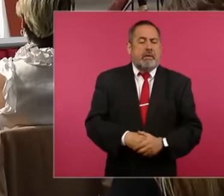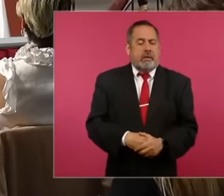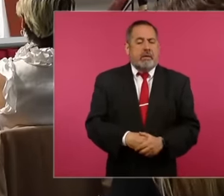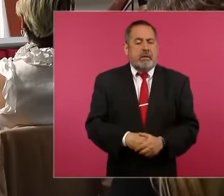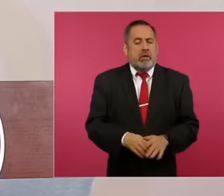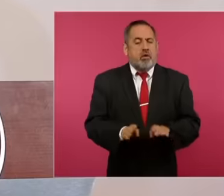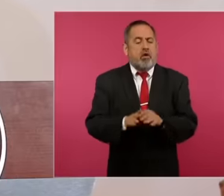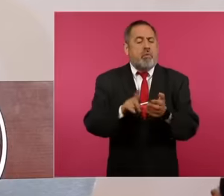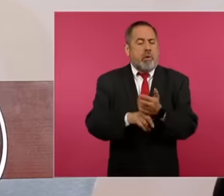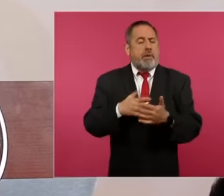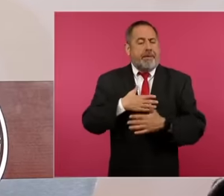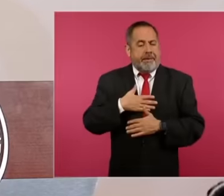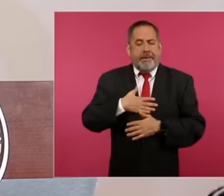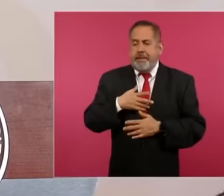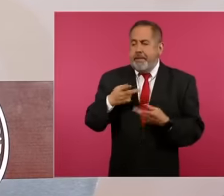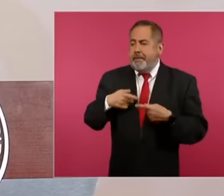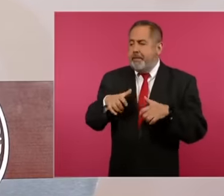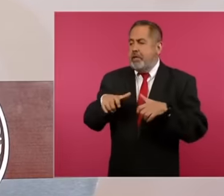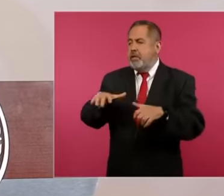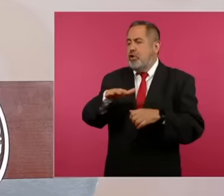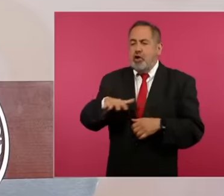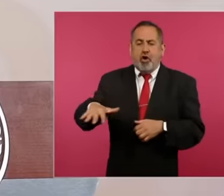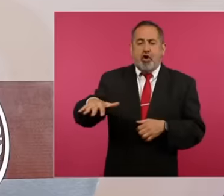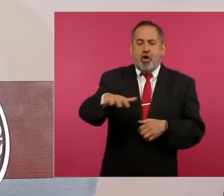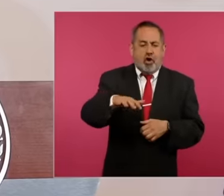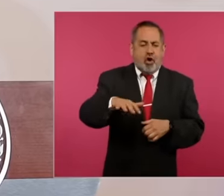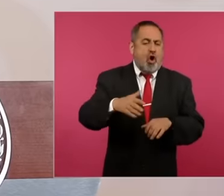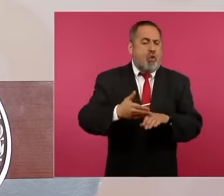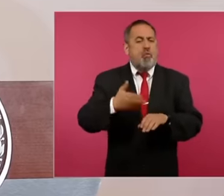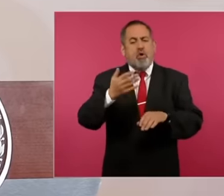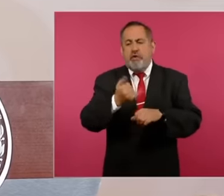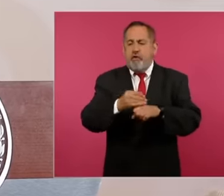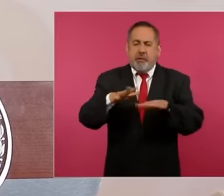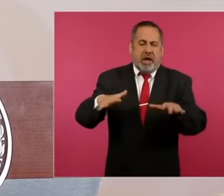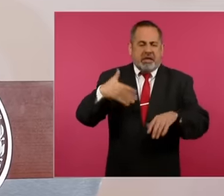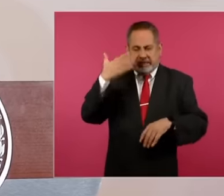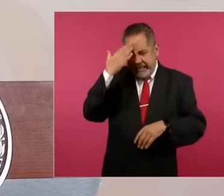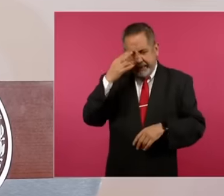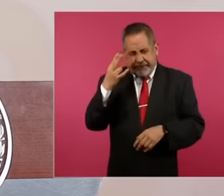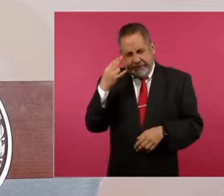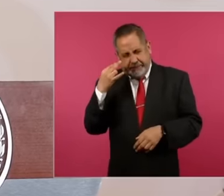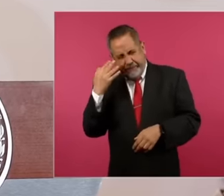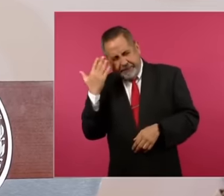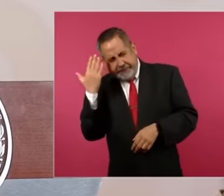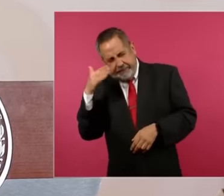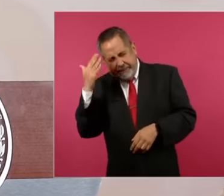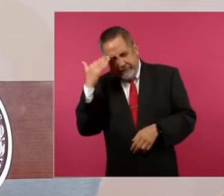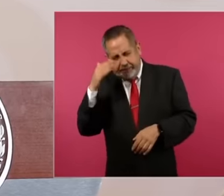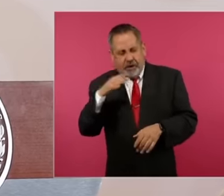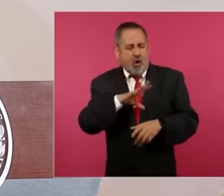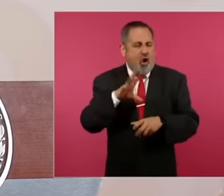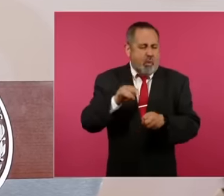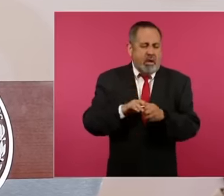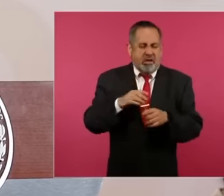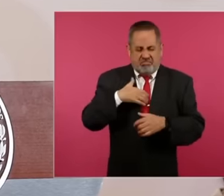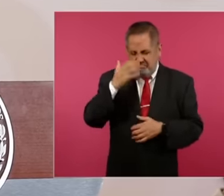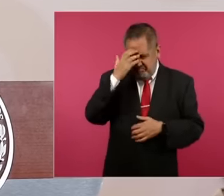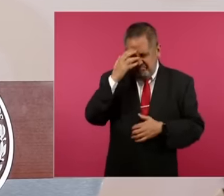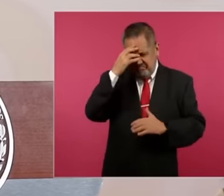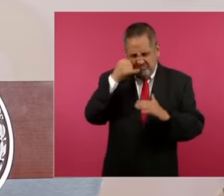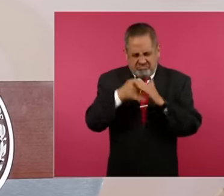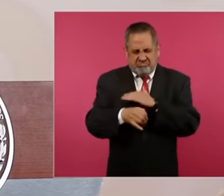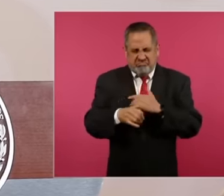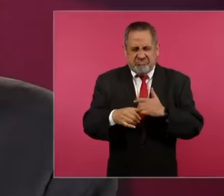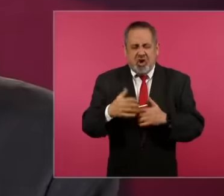de que nuestro pueblo está muy informado, muy avispado, muy consciente, muy